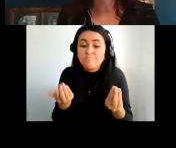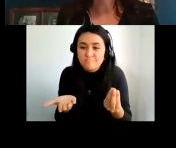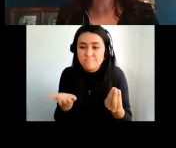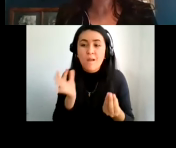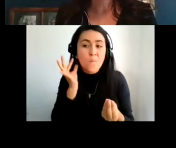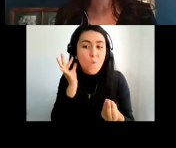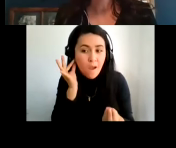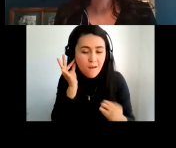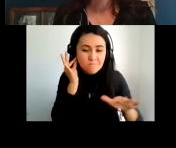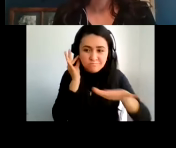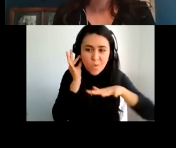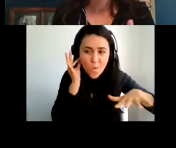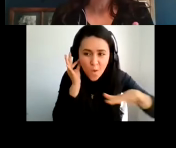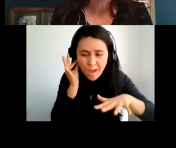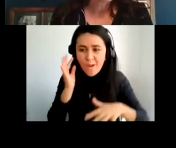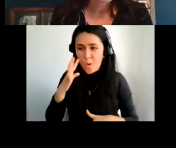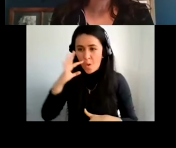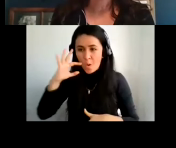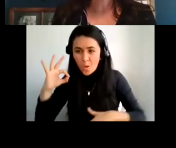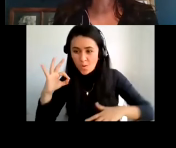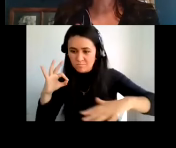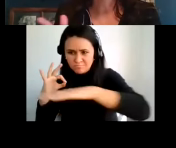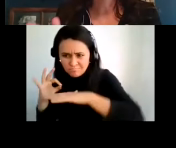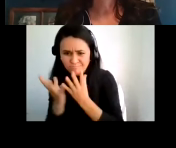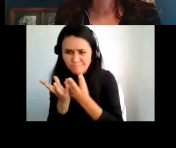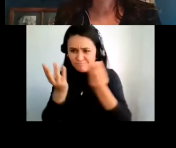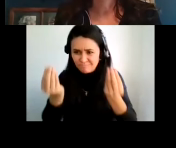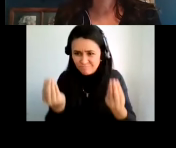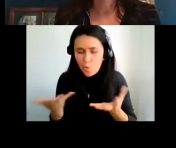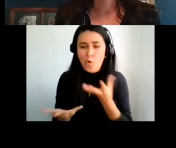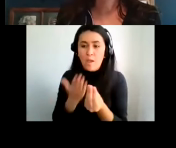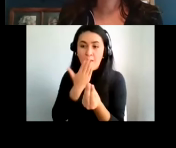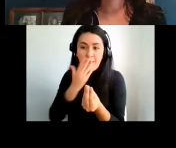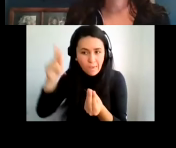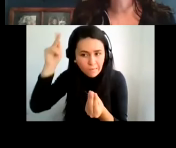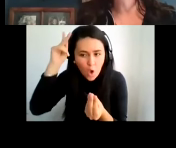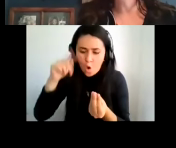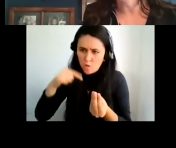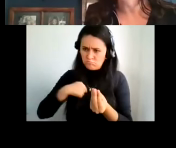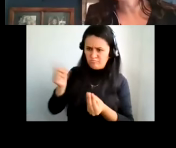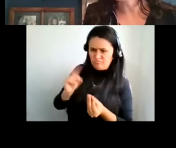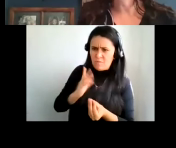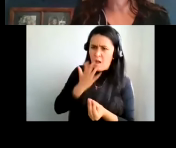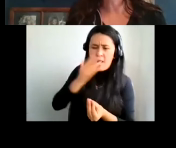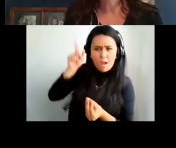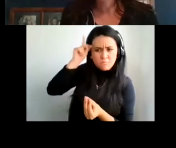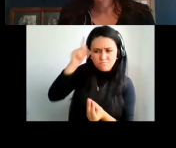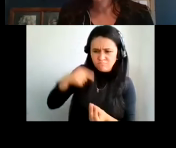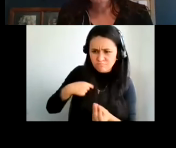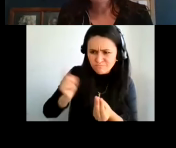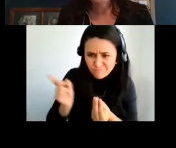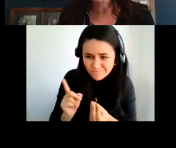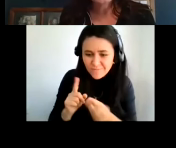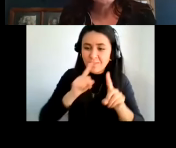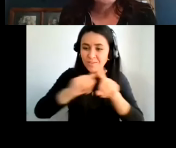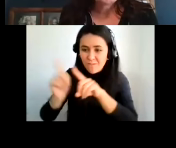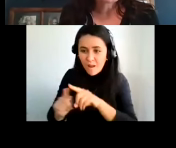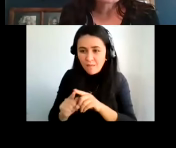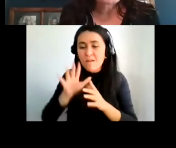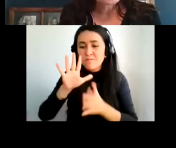entre los hombres, entre, por ejemplo, la población indígena, no indígena, entre los distintos ámbitos